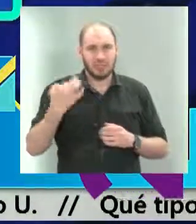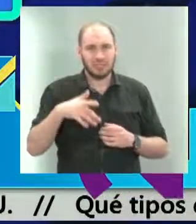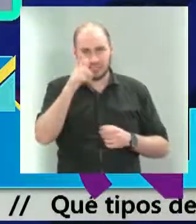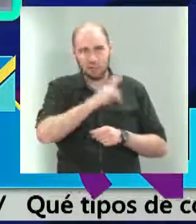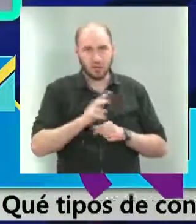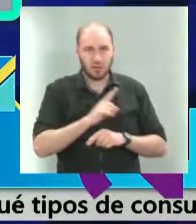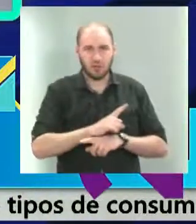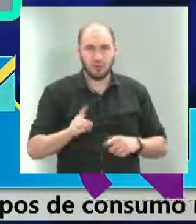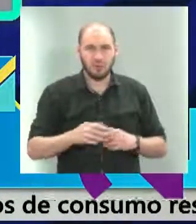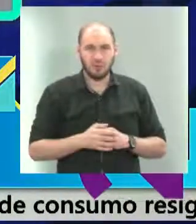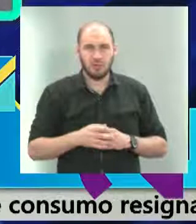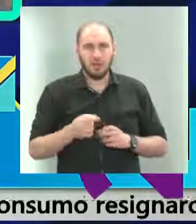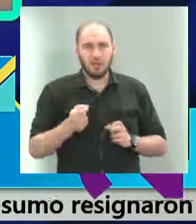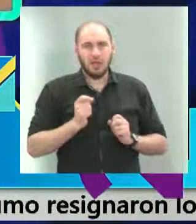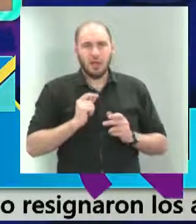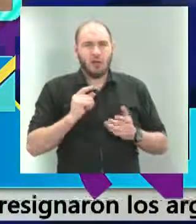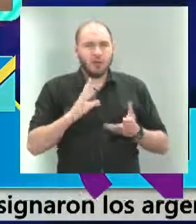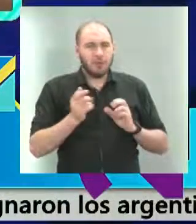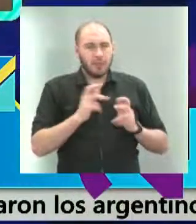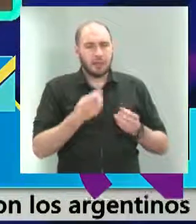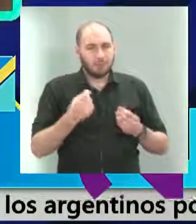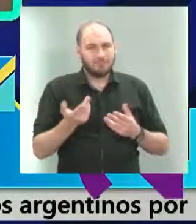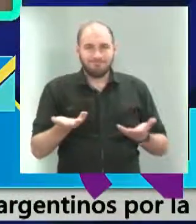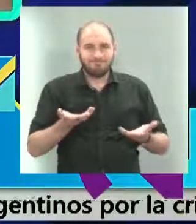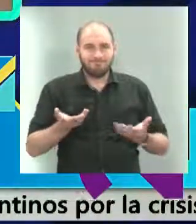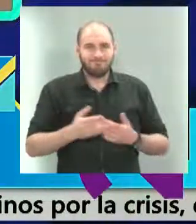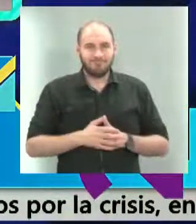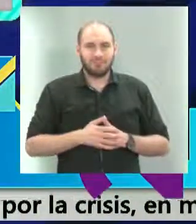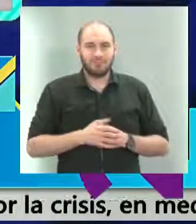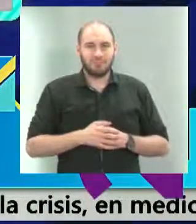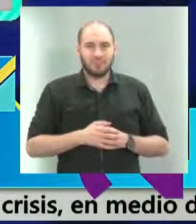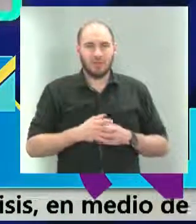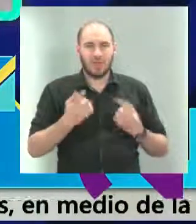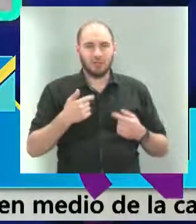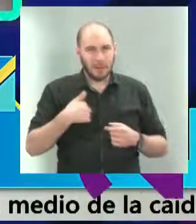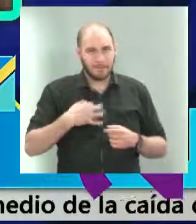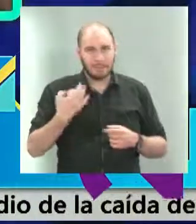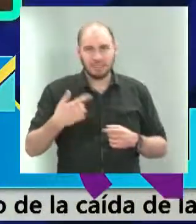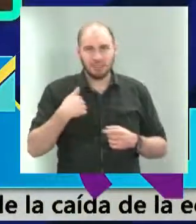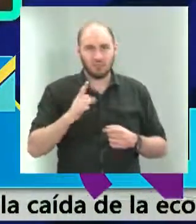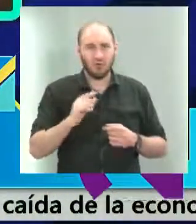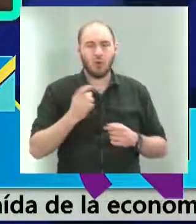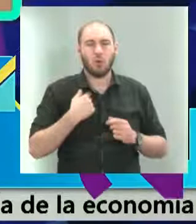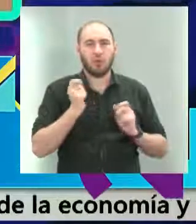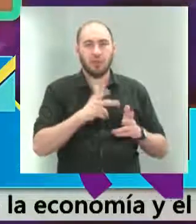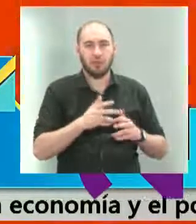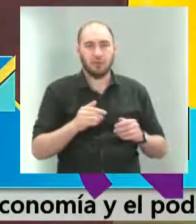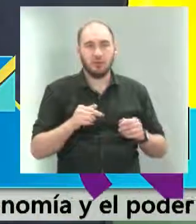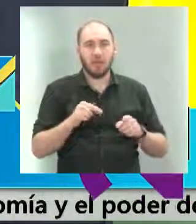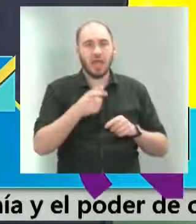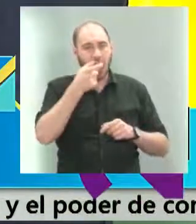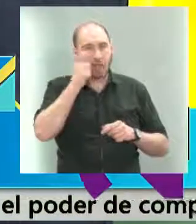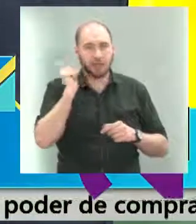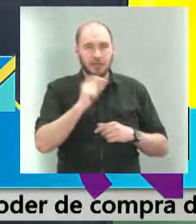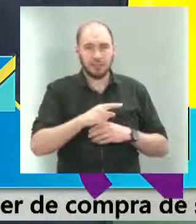seguridad, ni me animaría a decir cómo hacerlo, porque la verdad que no es mi especialidad. Yo puedo hablar simplemente como el Adrián de su